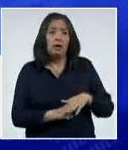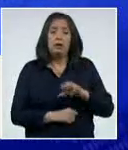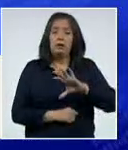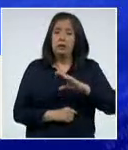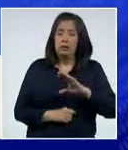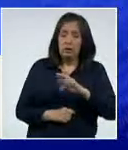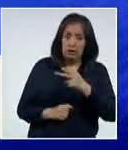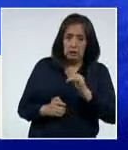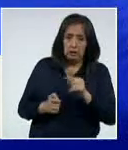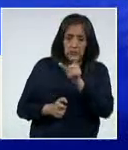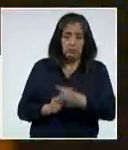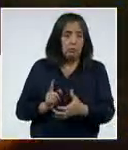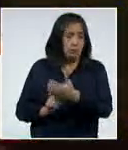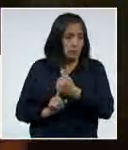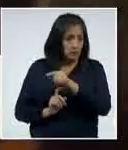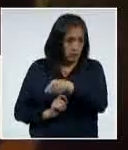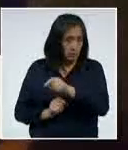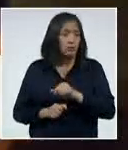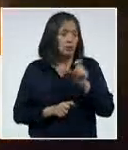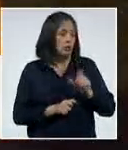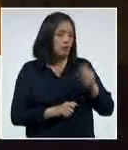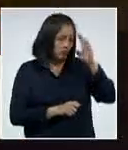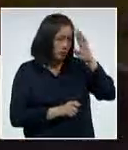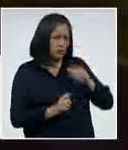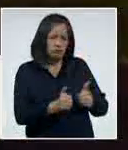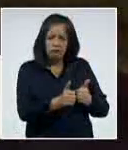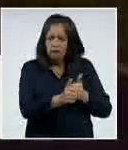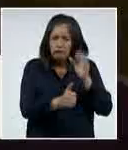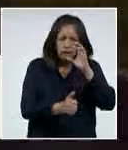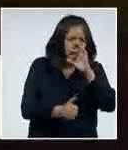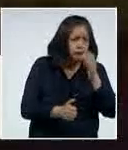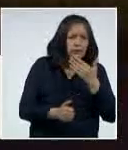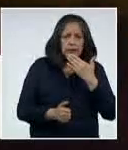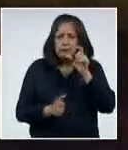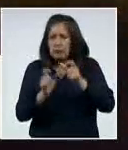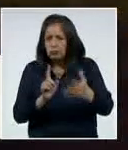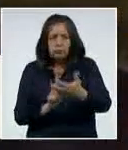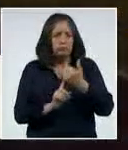se encuentra detenido. La policía continúa tras los pasos del secuestrador.